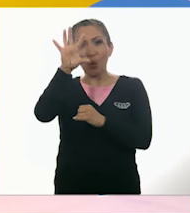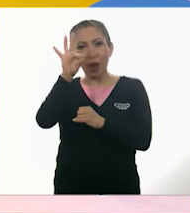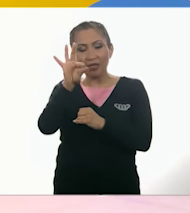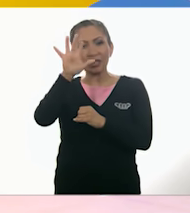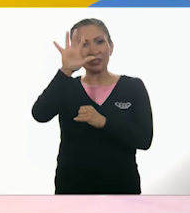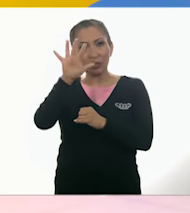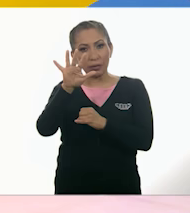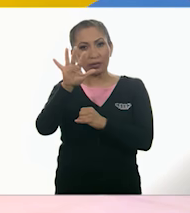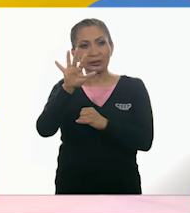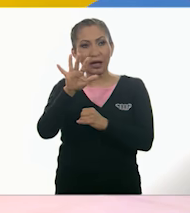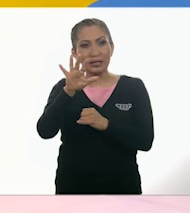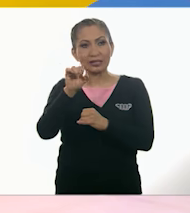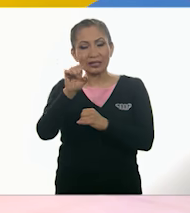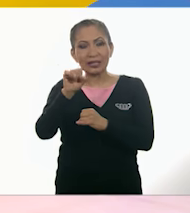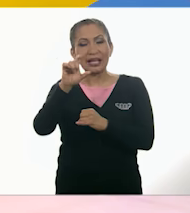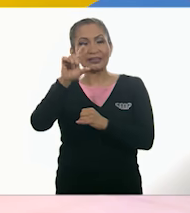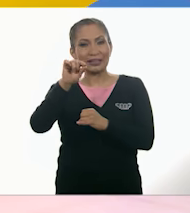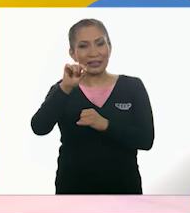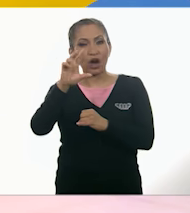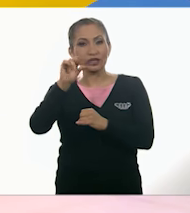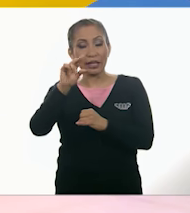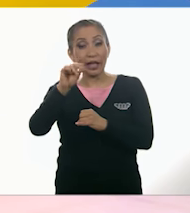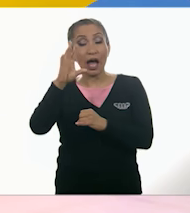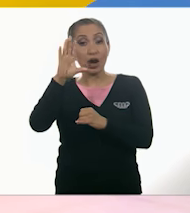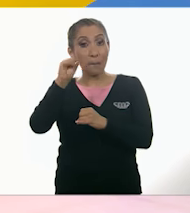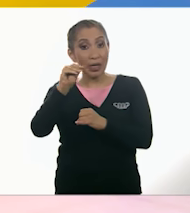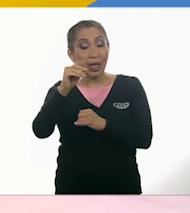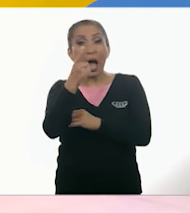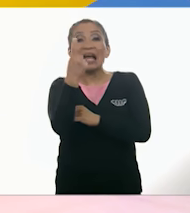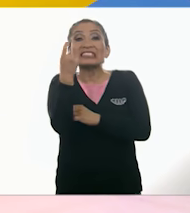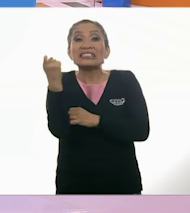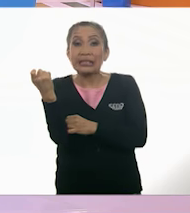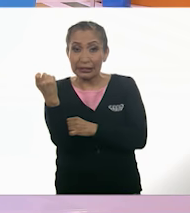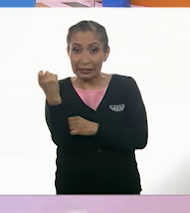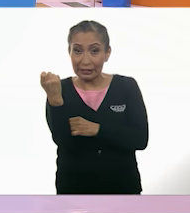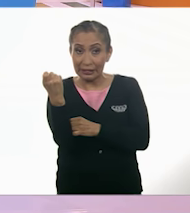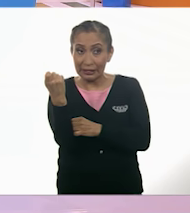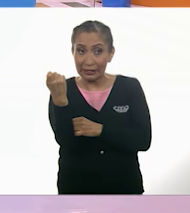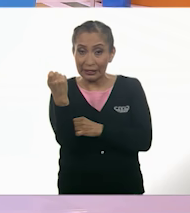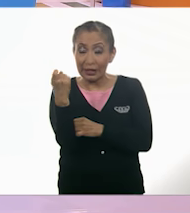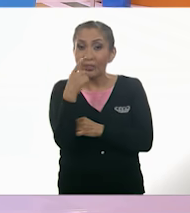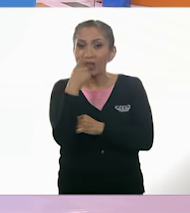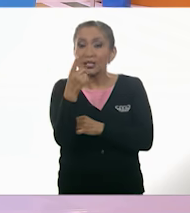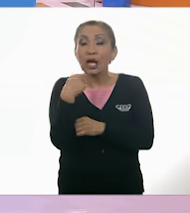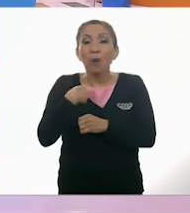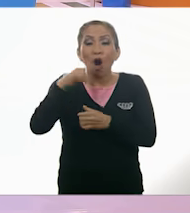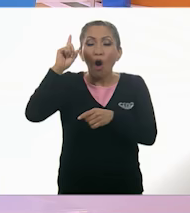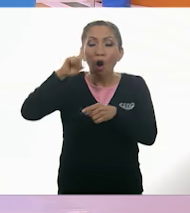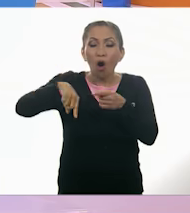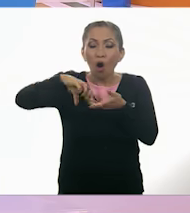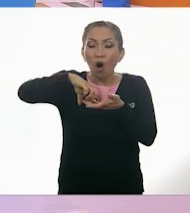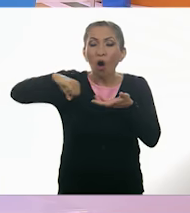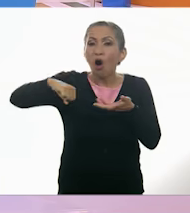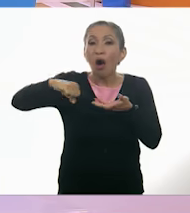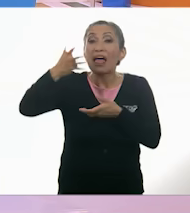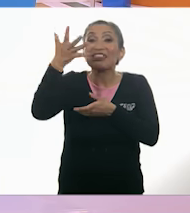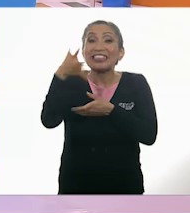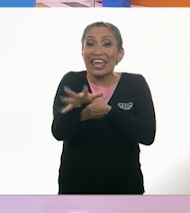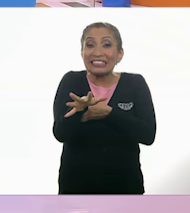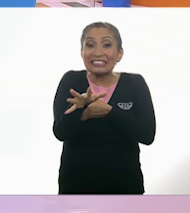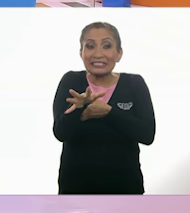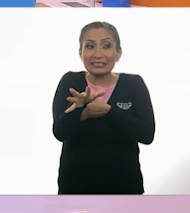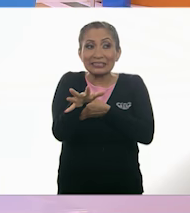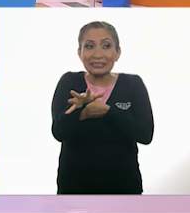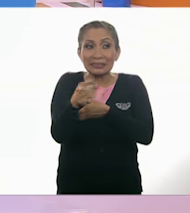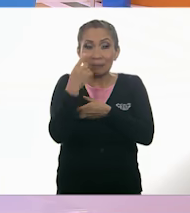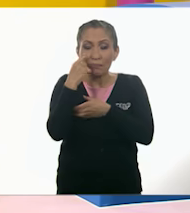40, 50, 60, 70, 80, 90, 100. 100. Muy bien. Dice que le voy a quitar 10. 10, entonces